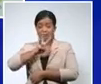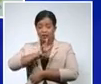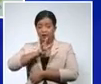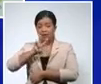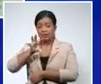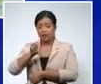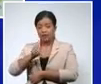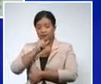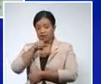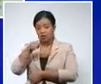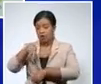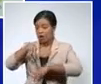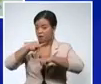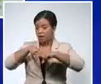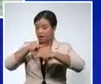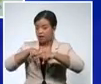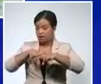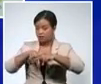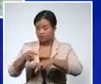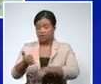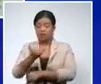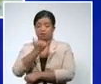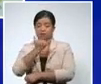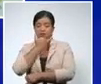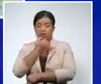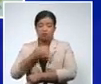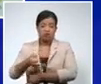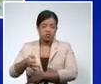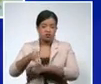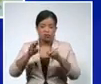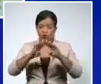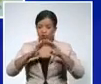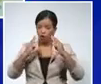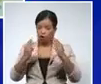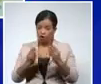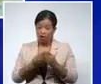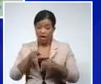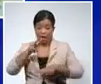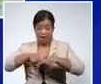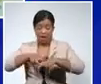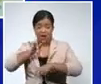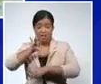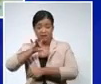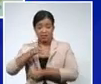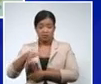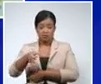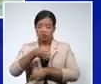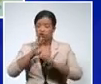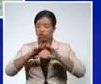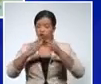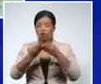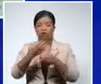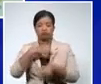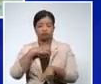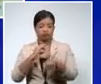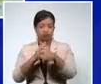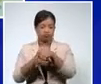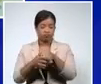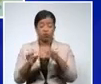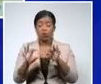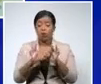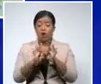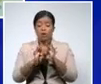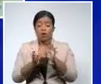sí sigue afectando todos sus municipios, sus 15 municipios. Guanabacoa con una cifra elevada